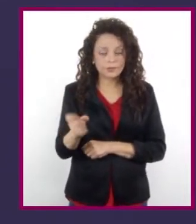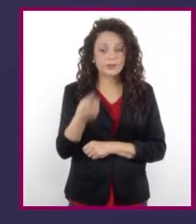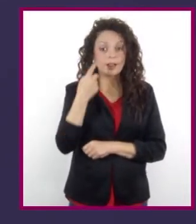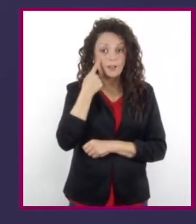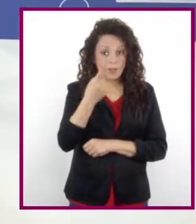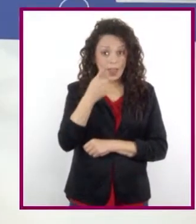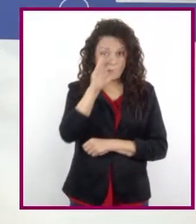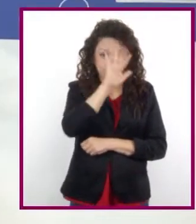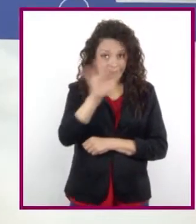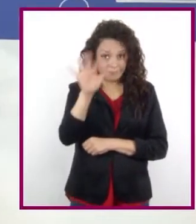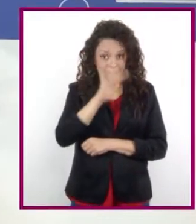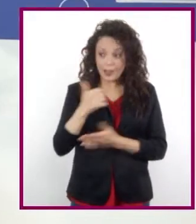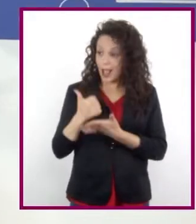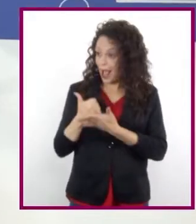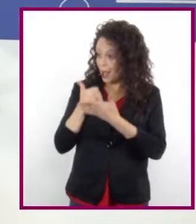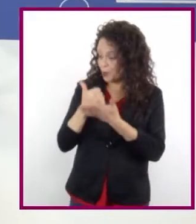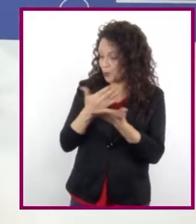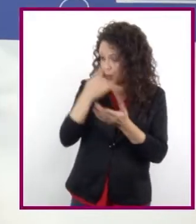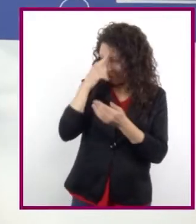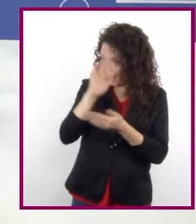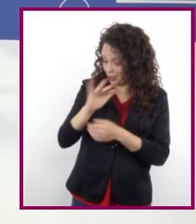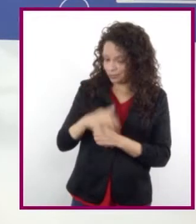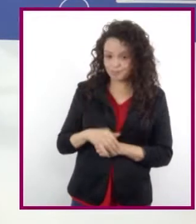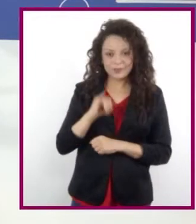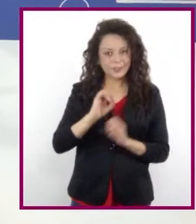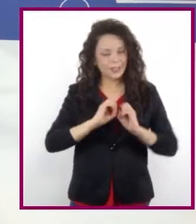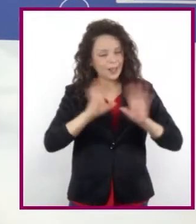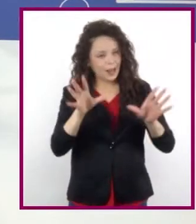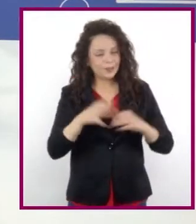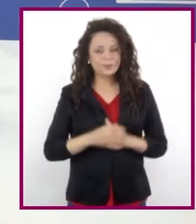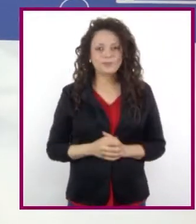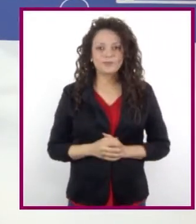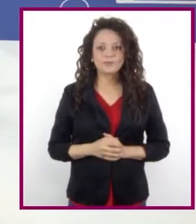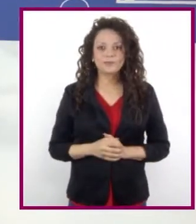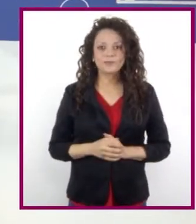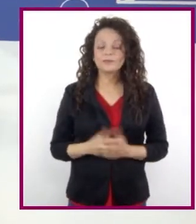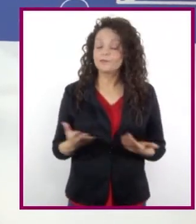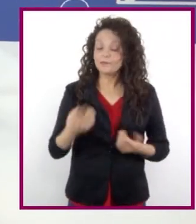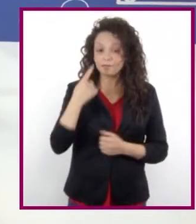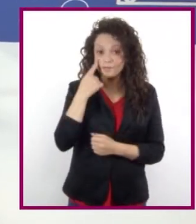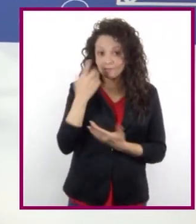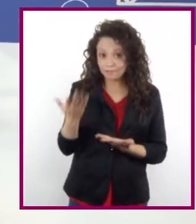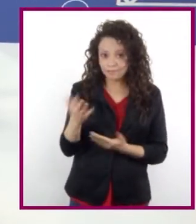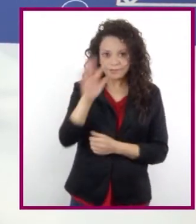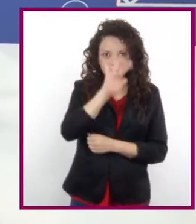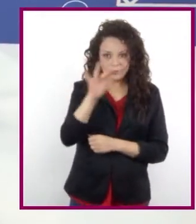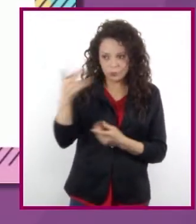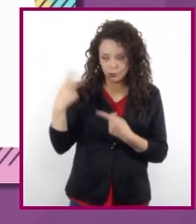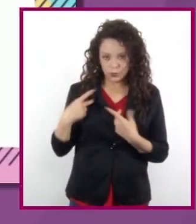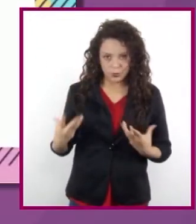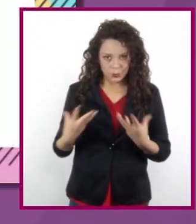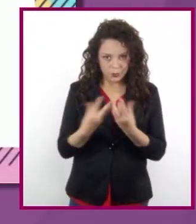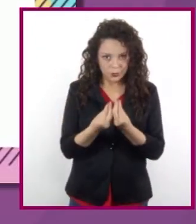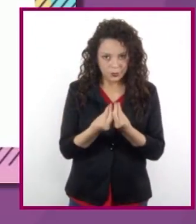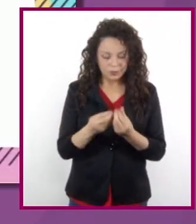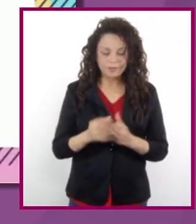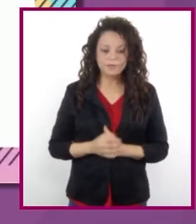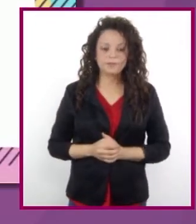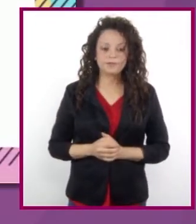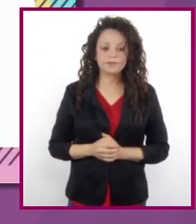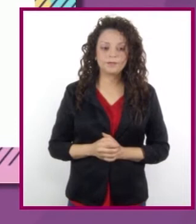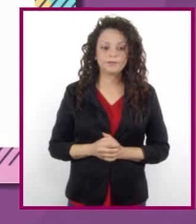texto. ¿Nos ayudas a leer? Claro que sí. Ahora es nuestro momento. Lean conmigo. El